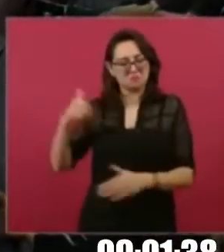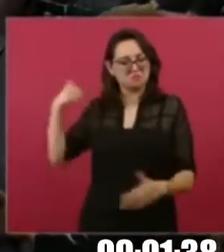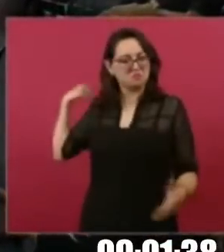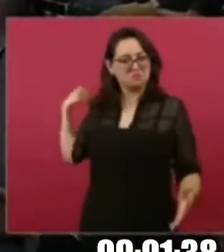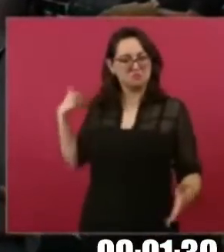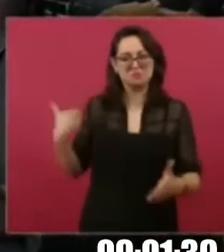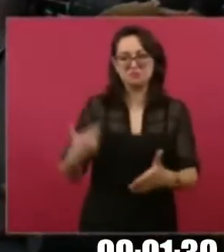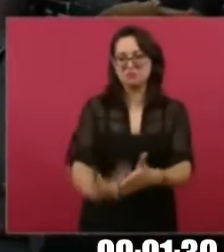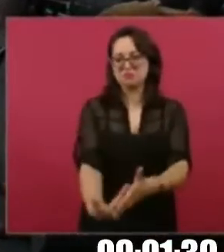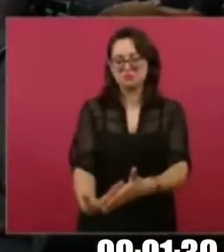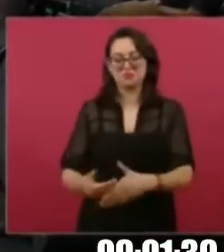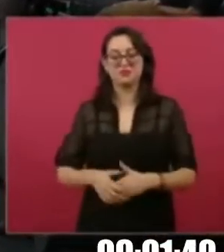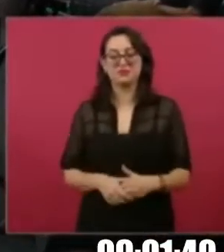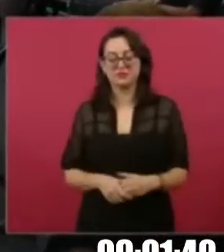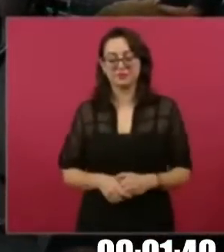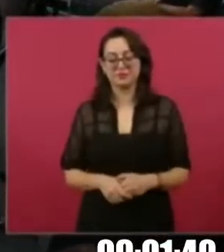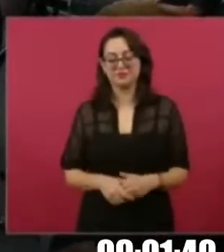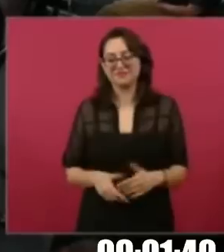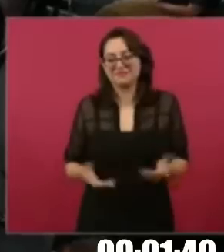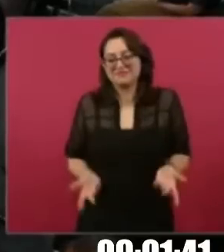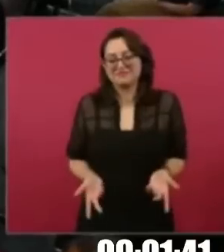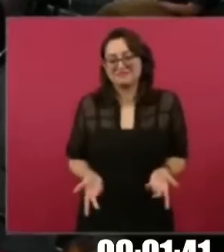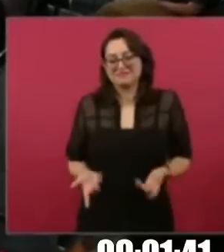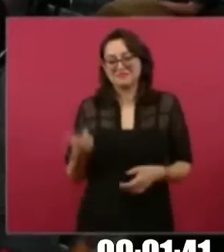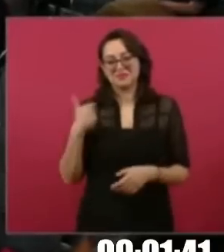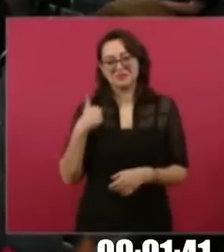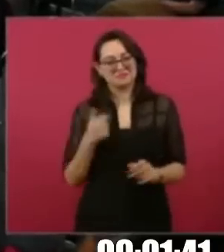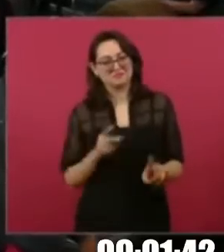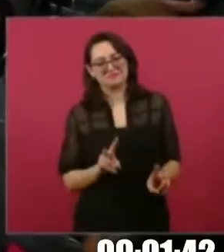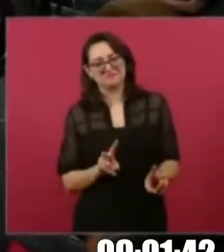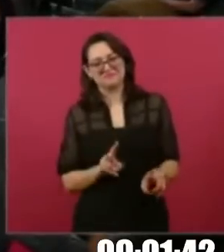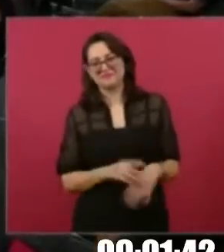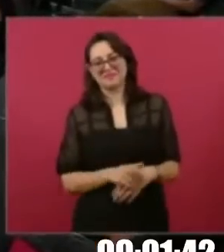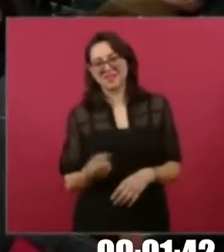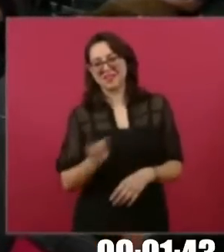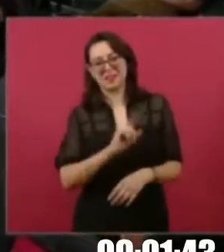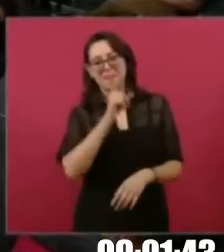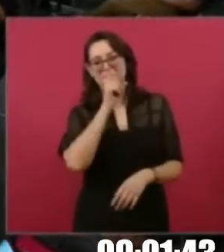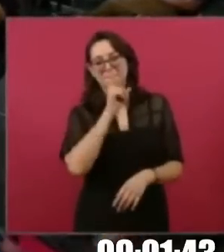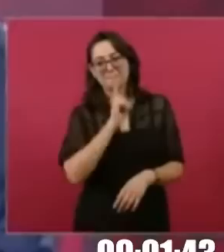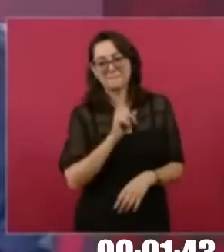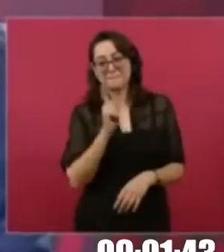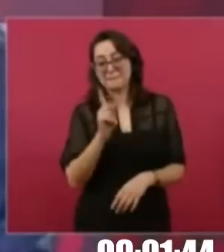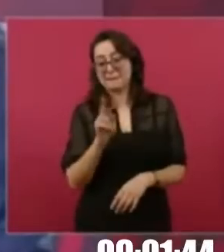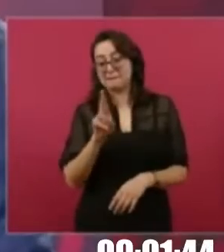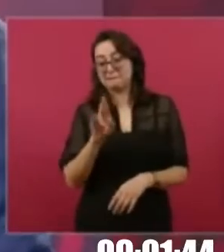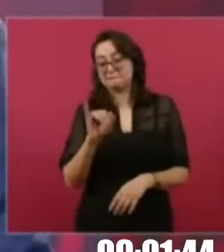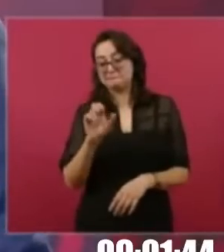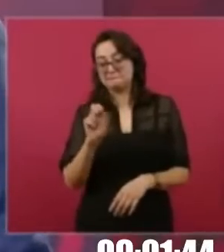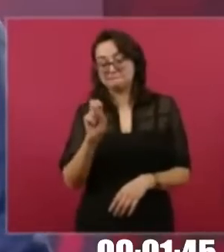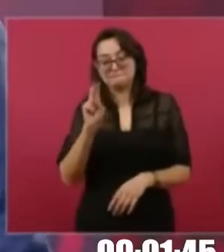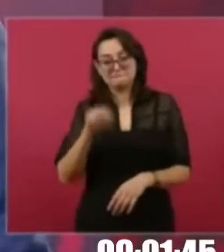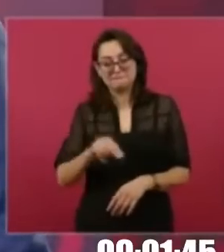y este Nosotros siempre dijimos es lo mismo es el